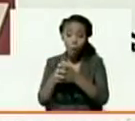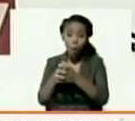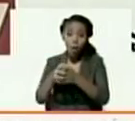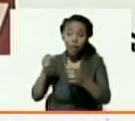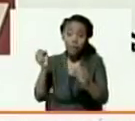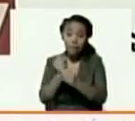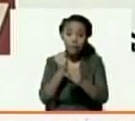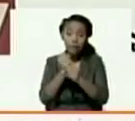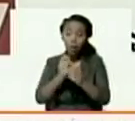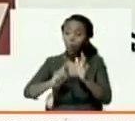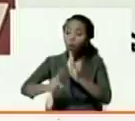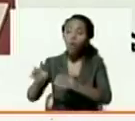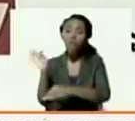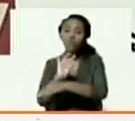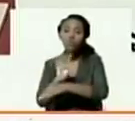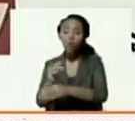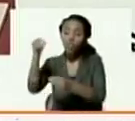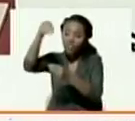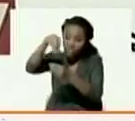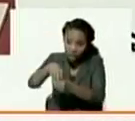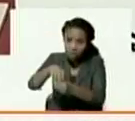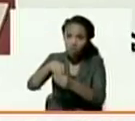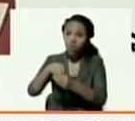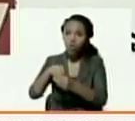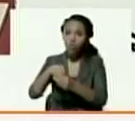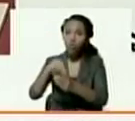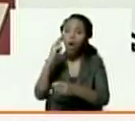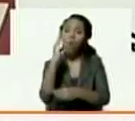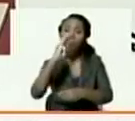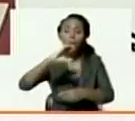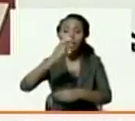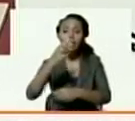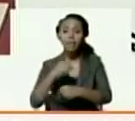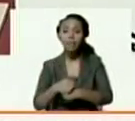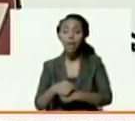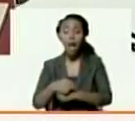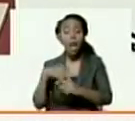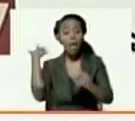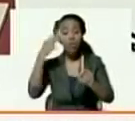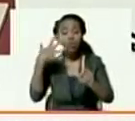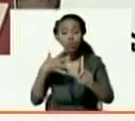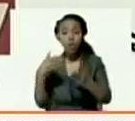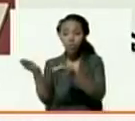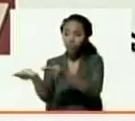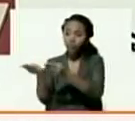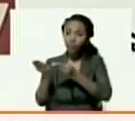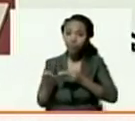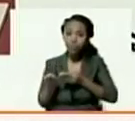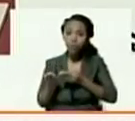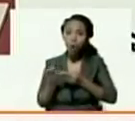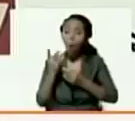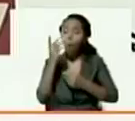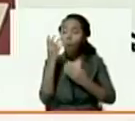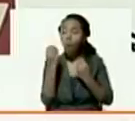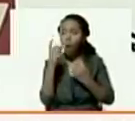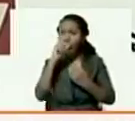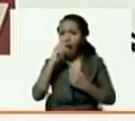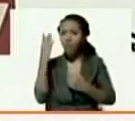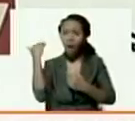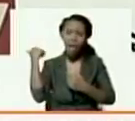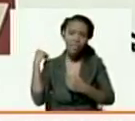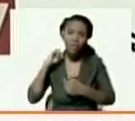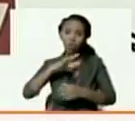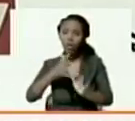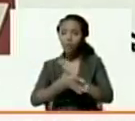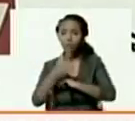Esos patrulleros cumplían su función dentro de la UVCHE. Pero una de las instrucciones que nos dio hace muchos años el comandante Hugo